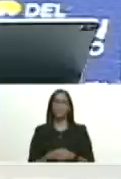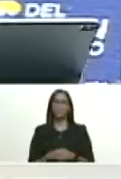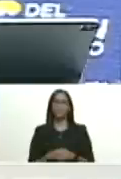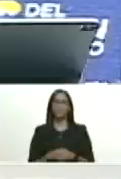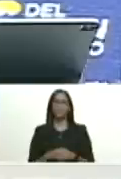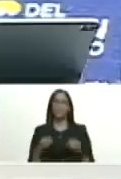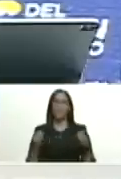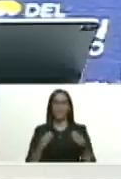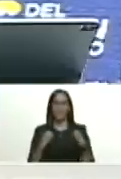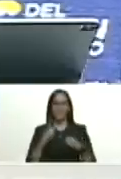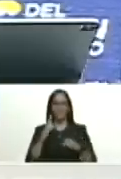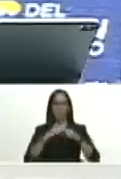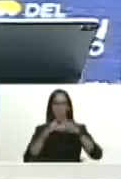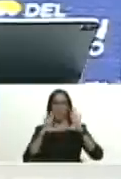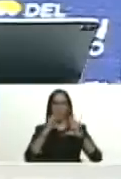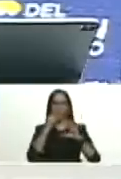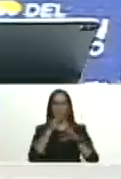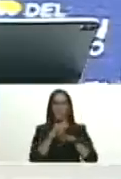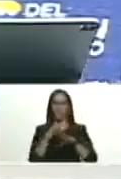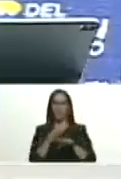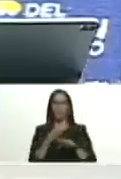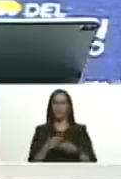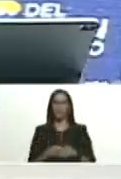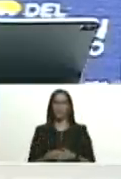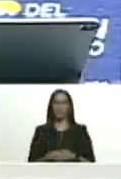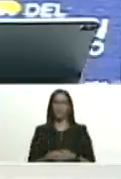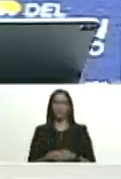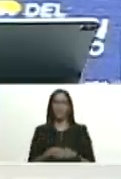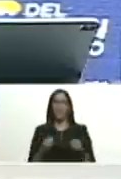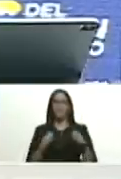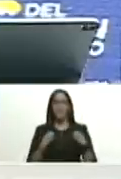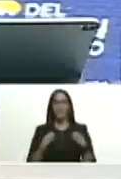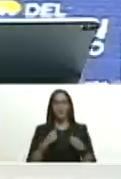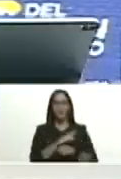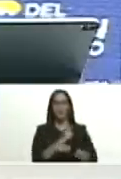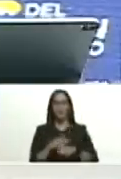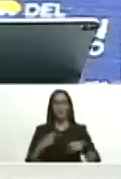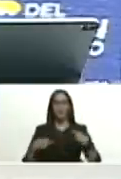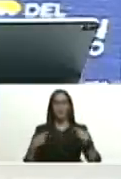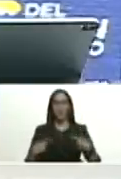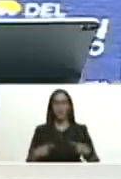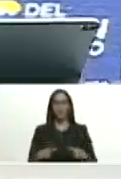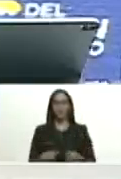que vive el 1x10 del buen gobierno. ¡Que viva el poder popular!